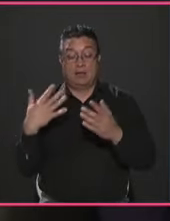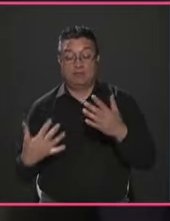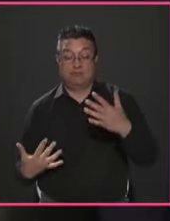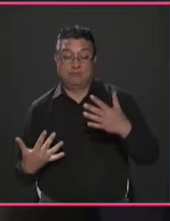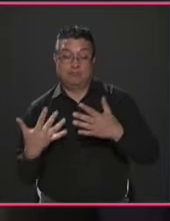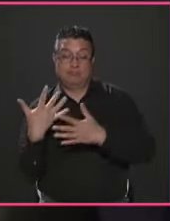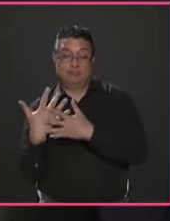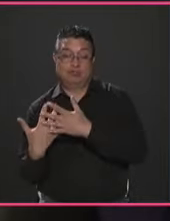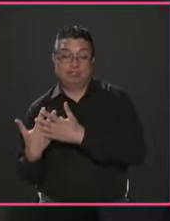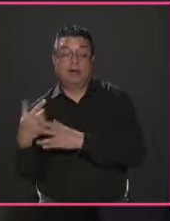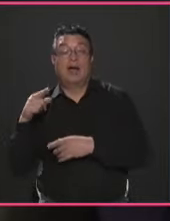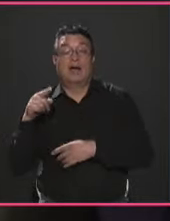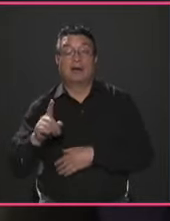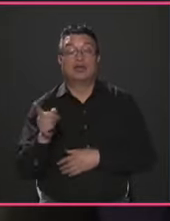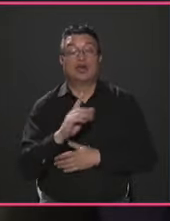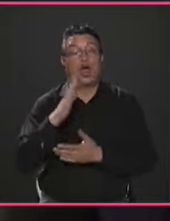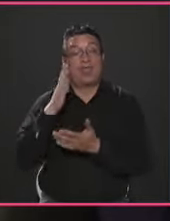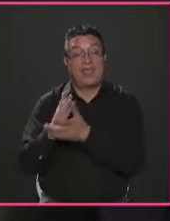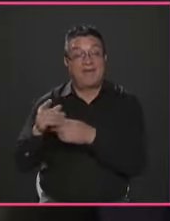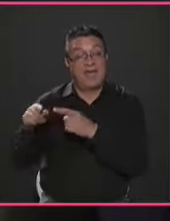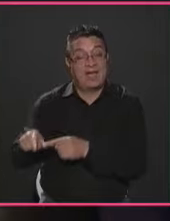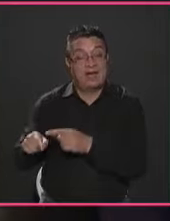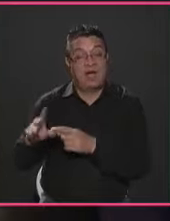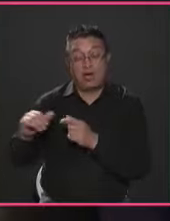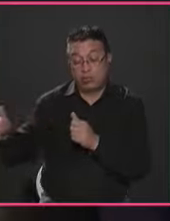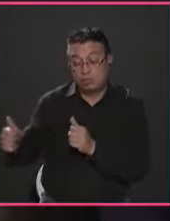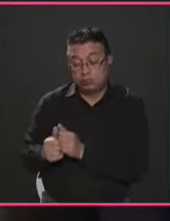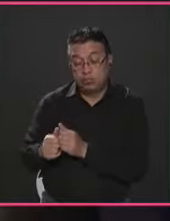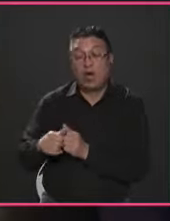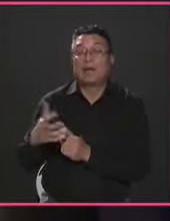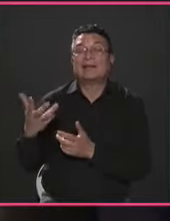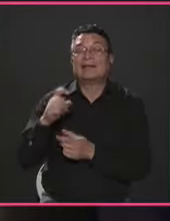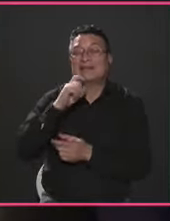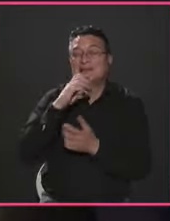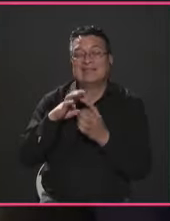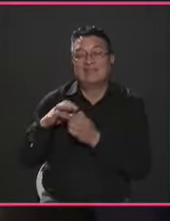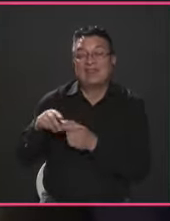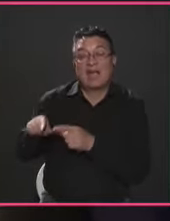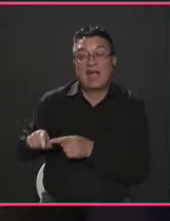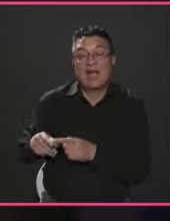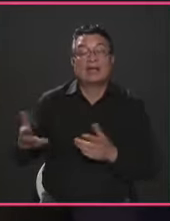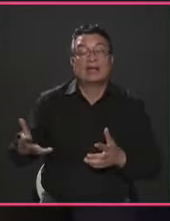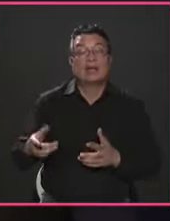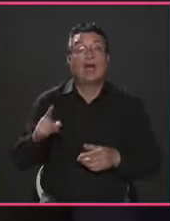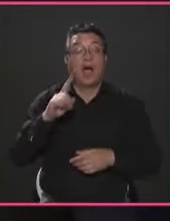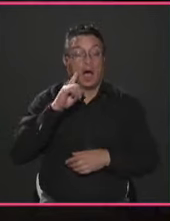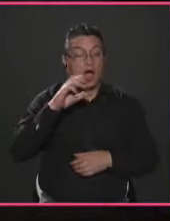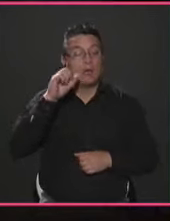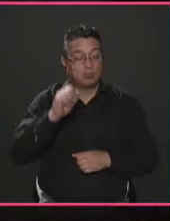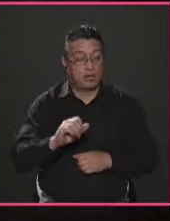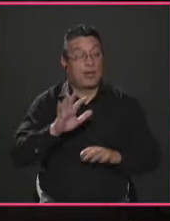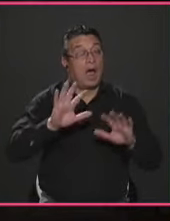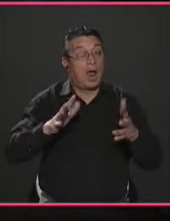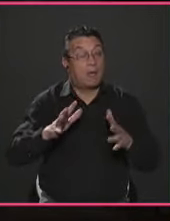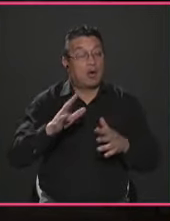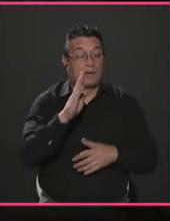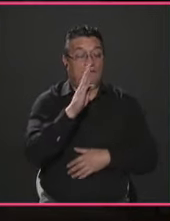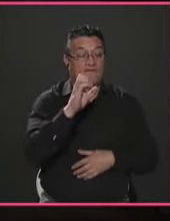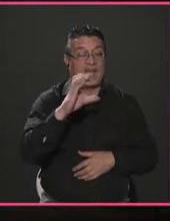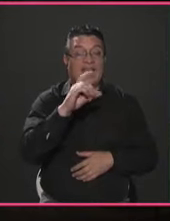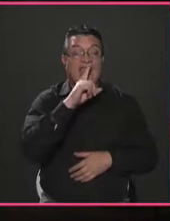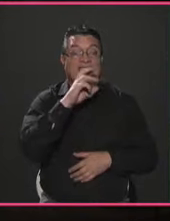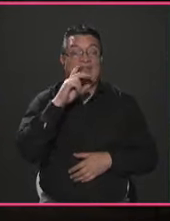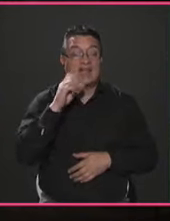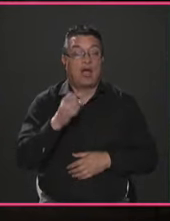nueva bacteria que no Debi haber estado eso significa que finalmente Puede que haya habido una bacteria que era resistente a